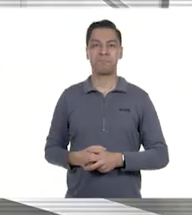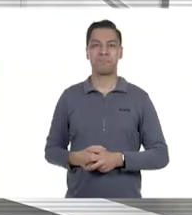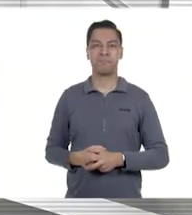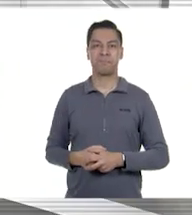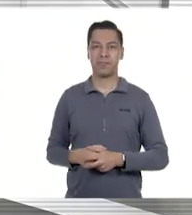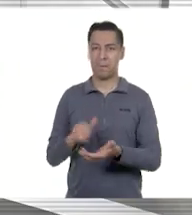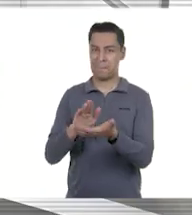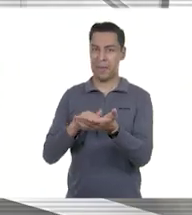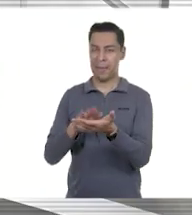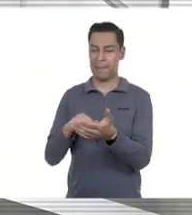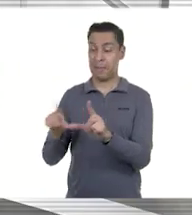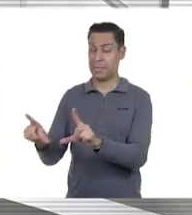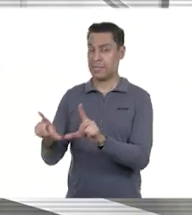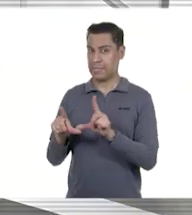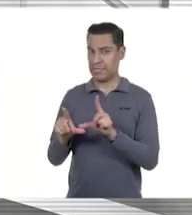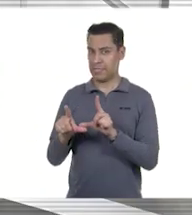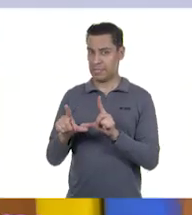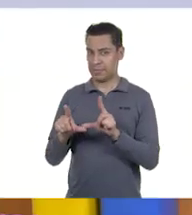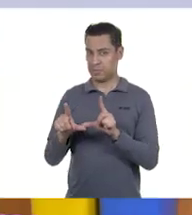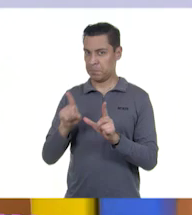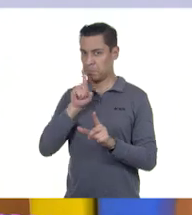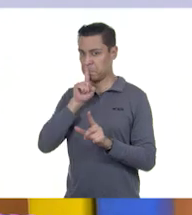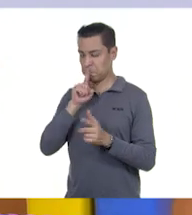Tomo mi papelito, no lo veas. No lo veo.